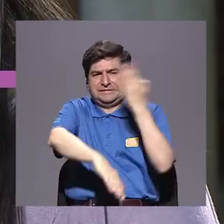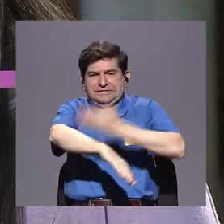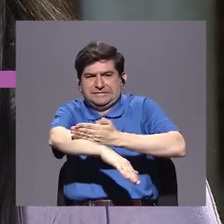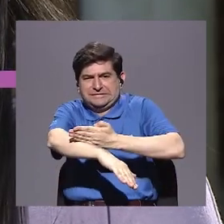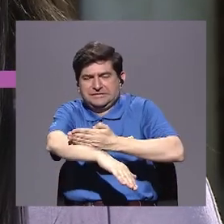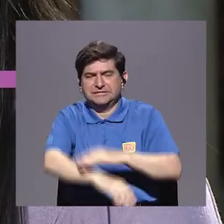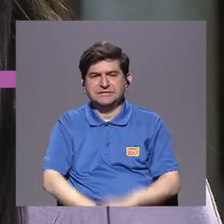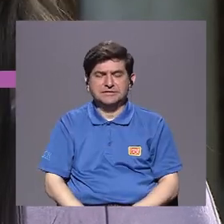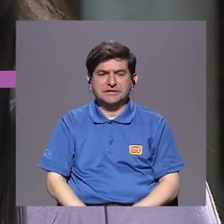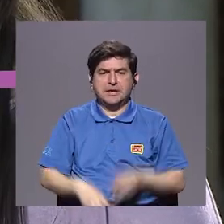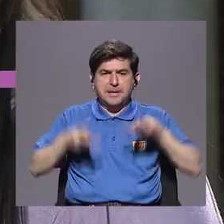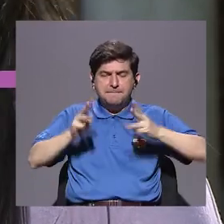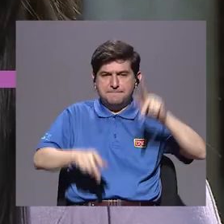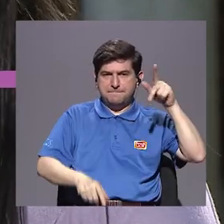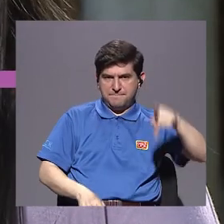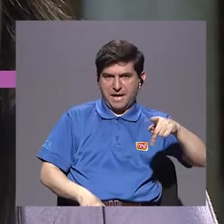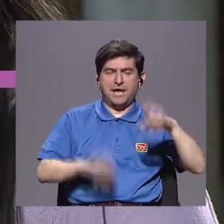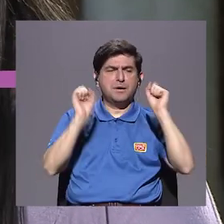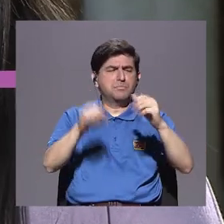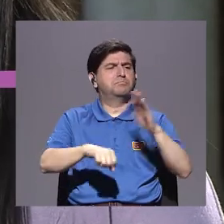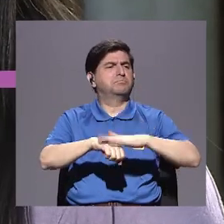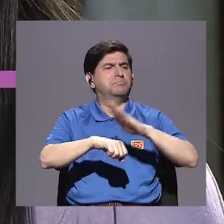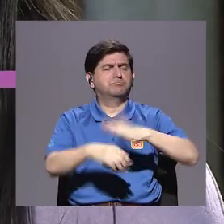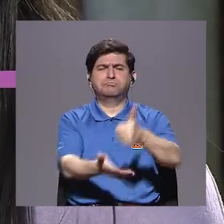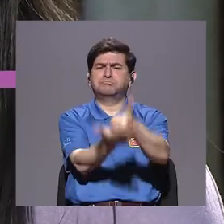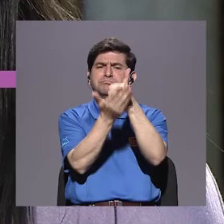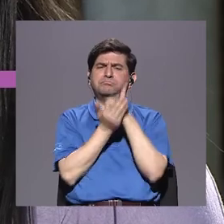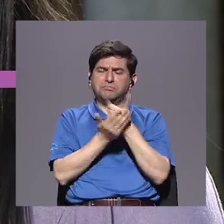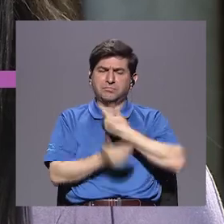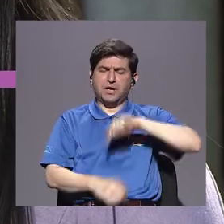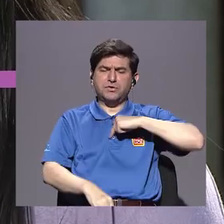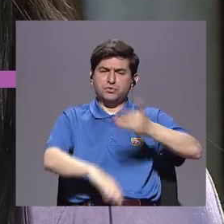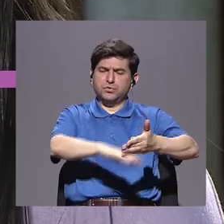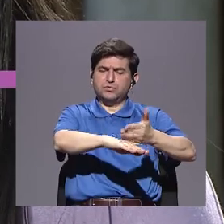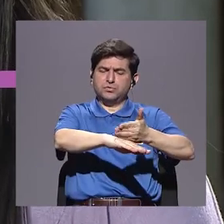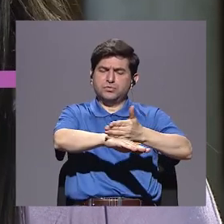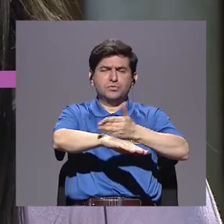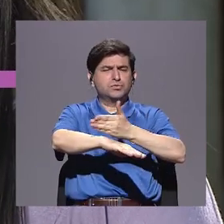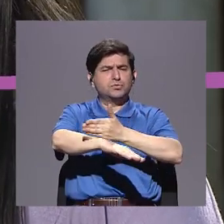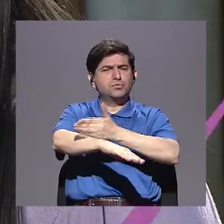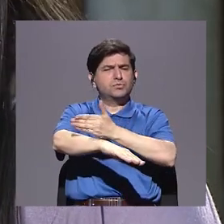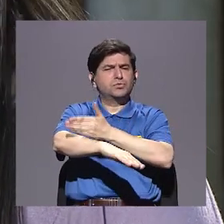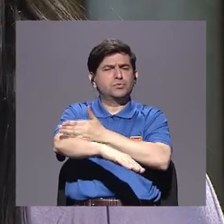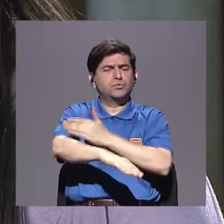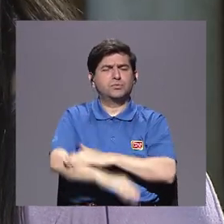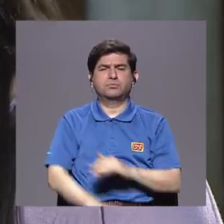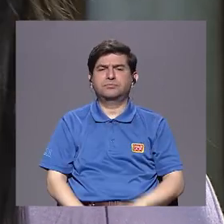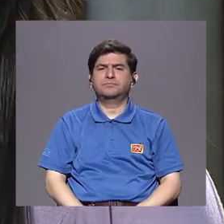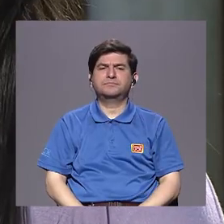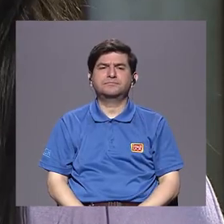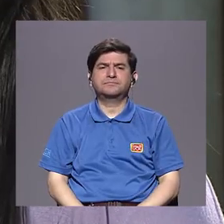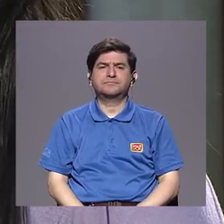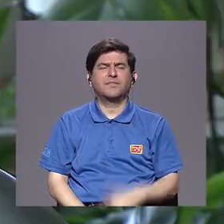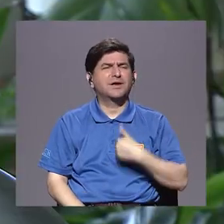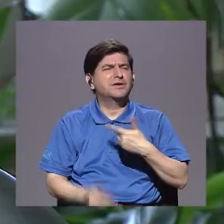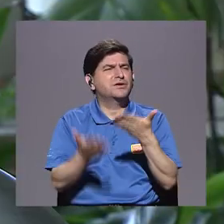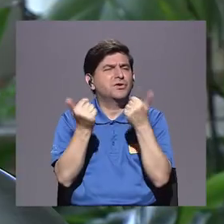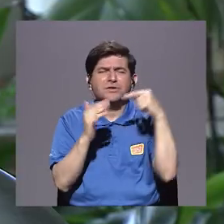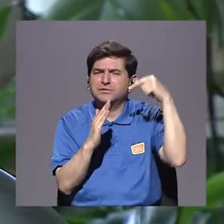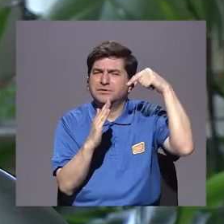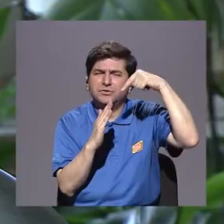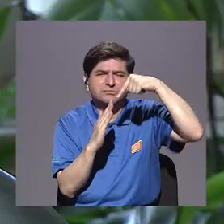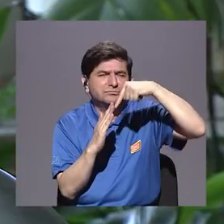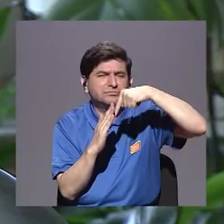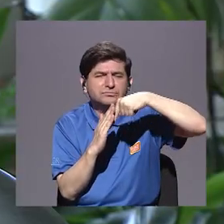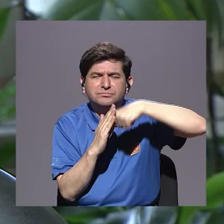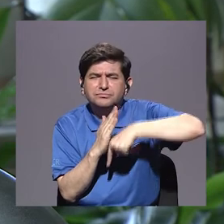lesión, el Pilates perfectamente nos puede ayudar a recuperarnos de la misma. Yo quisiera